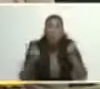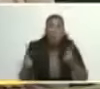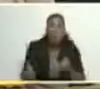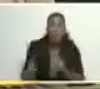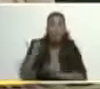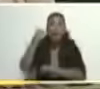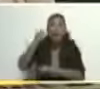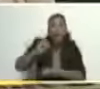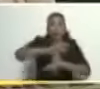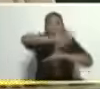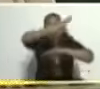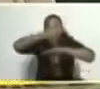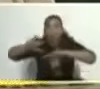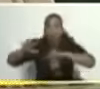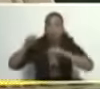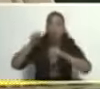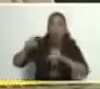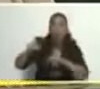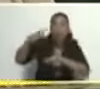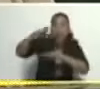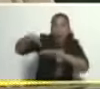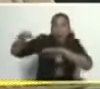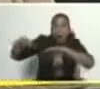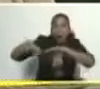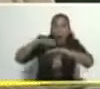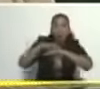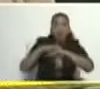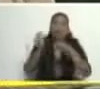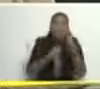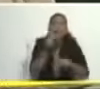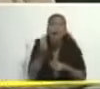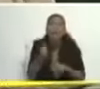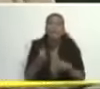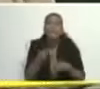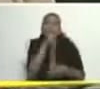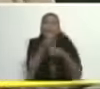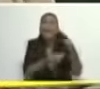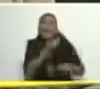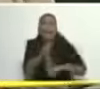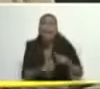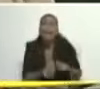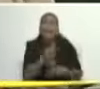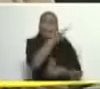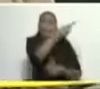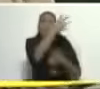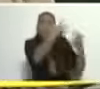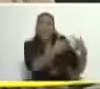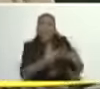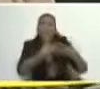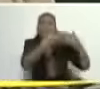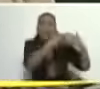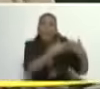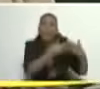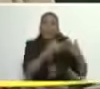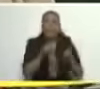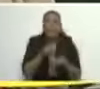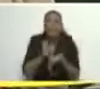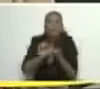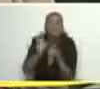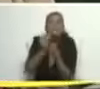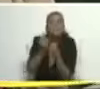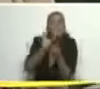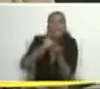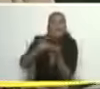exclusivas generadas por esos territorios. ¿Y qué hacen al mismo tiempo? By pumping the money and giving them all sorts of